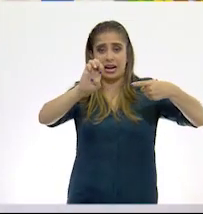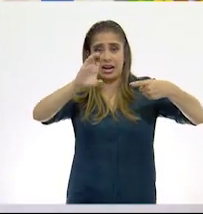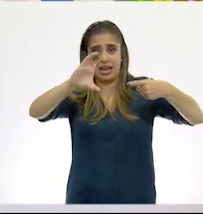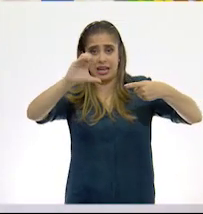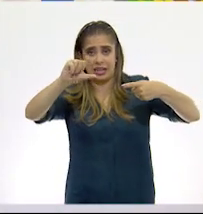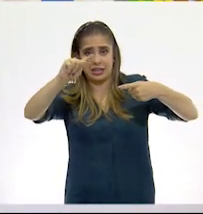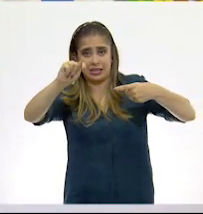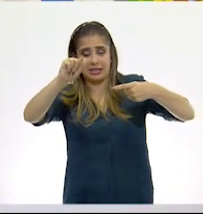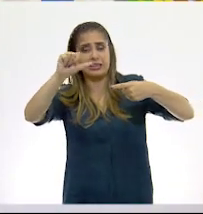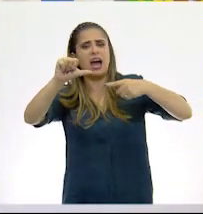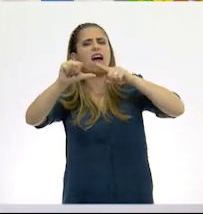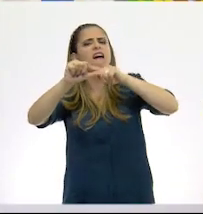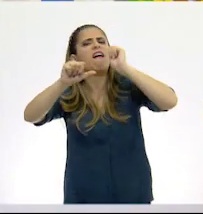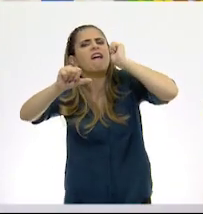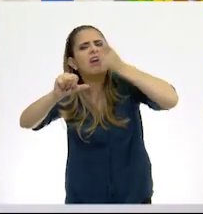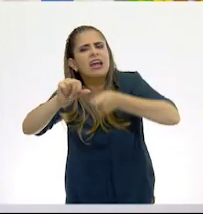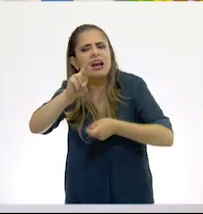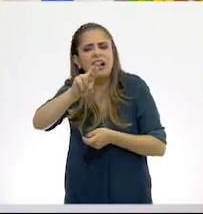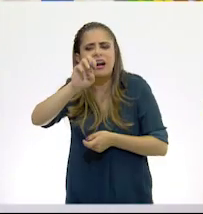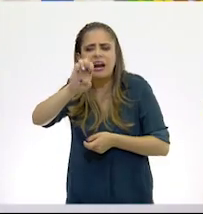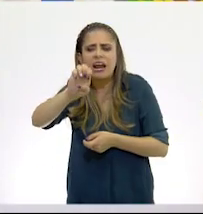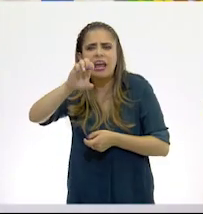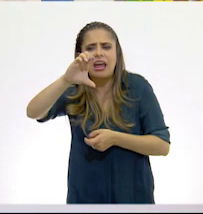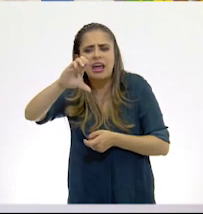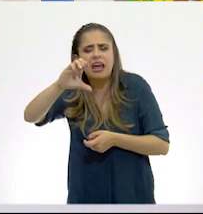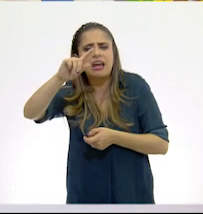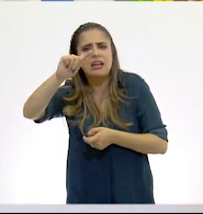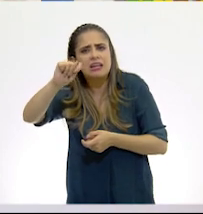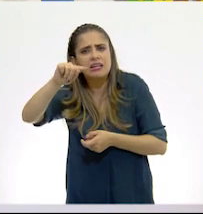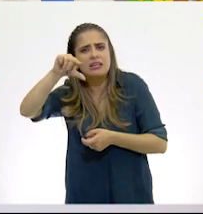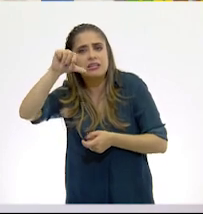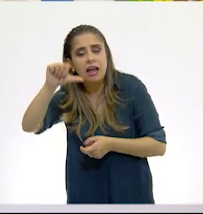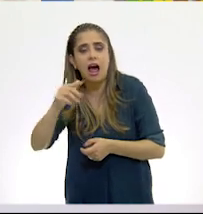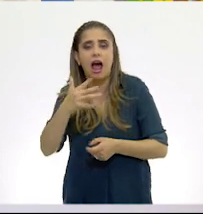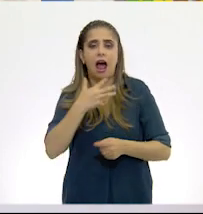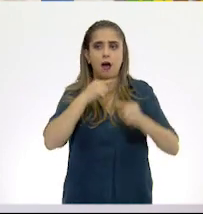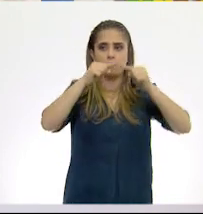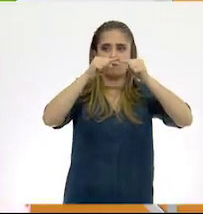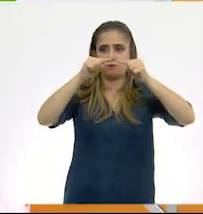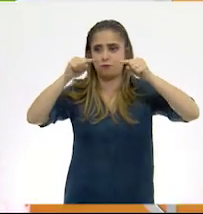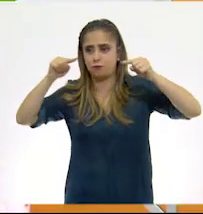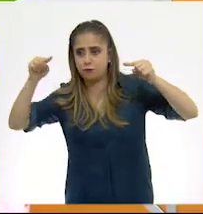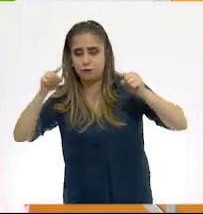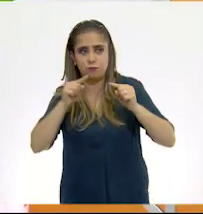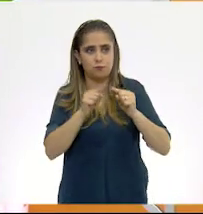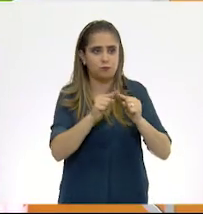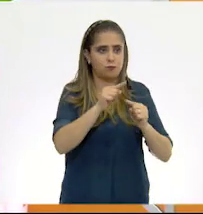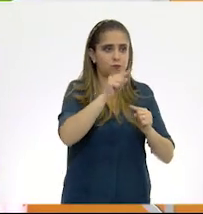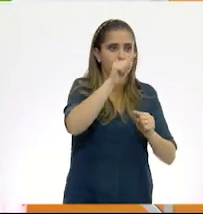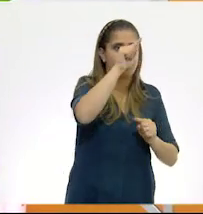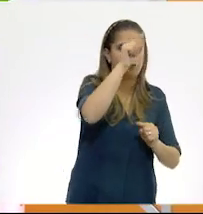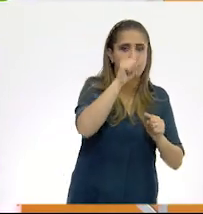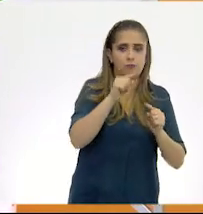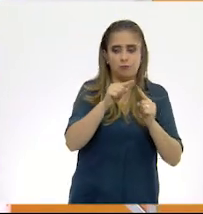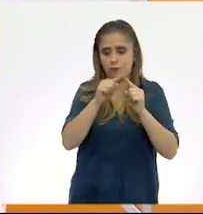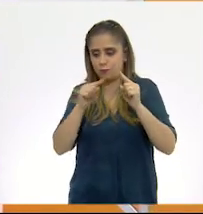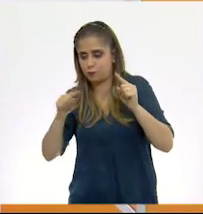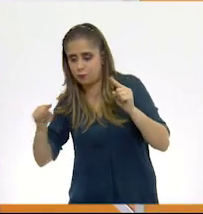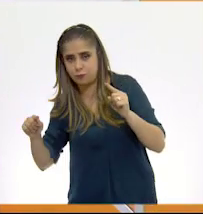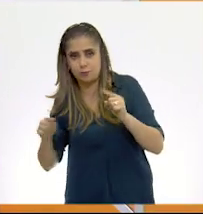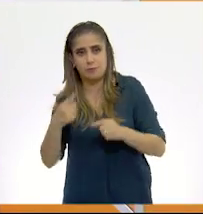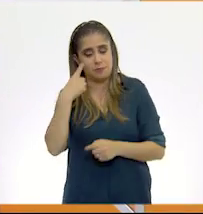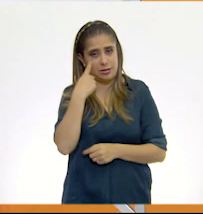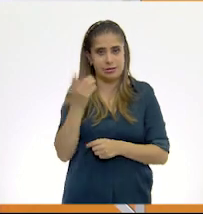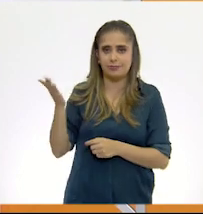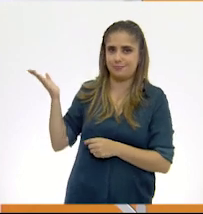es aquella que va en una misma dirección. Esta es una línea recta. Voy